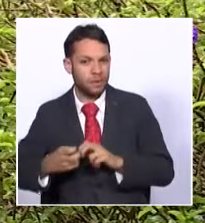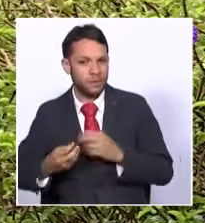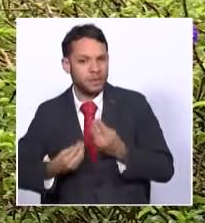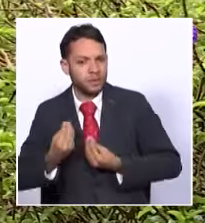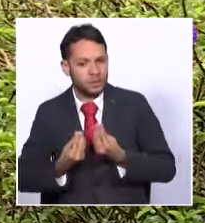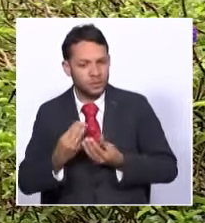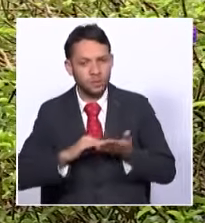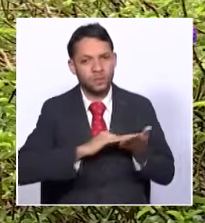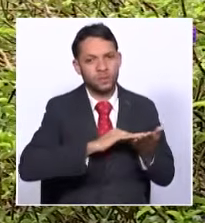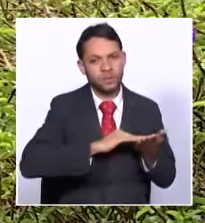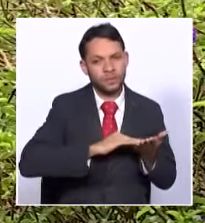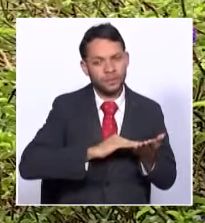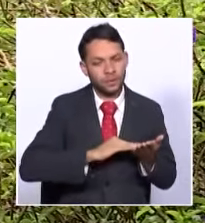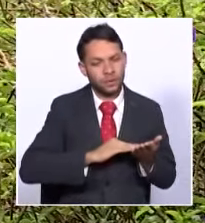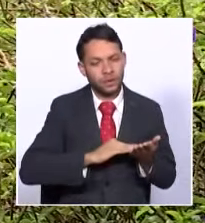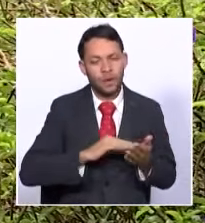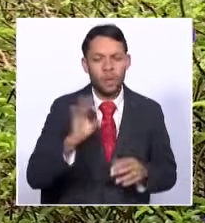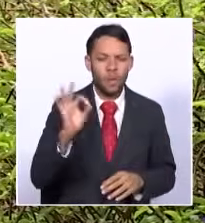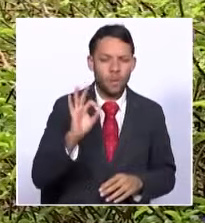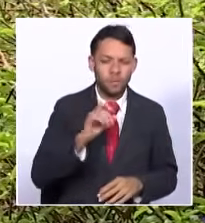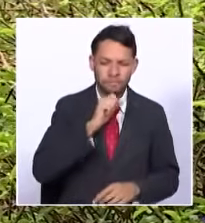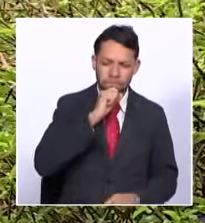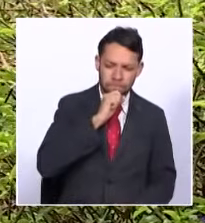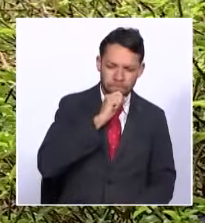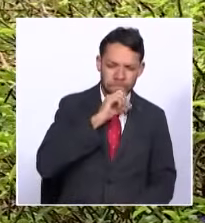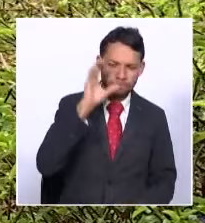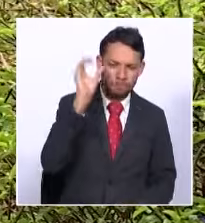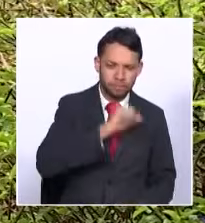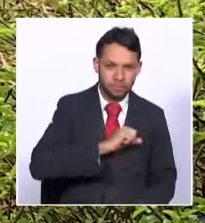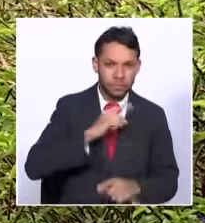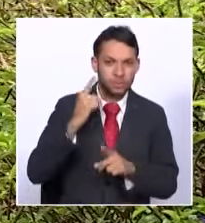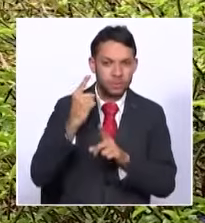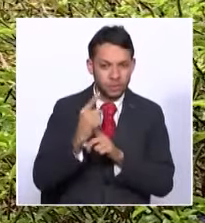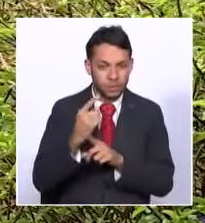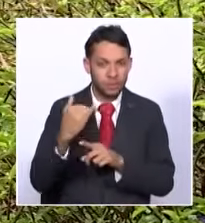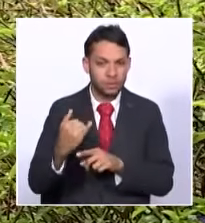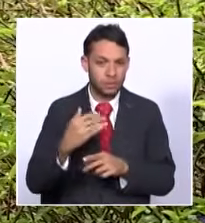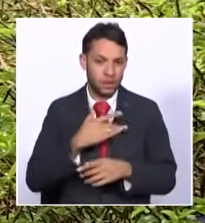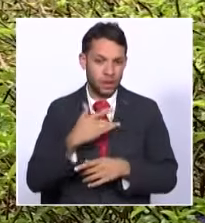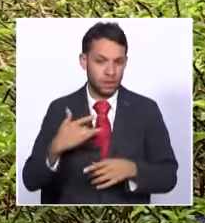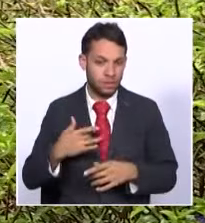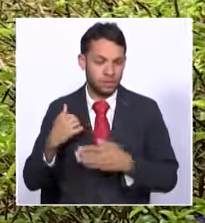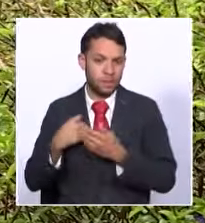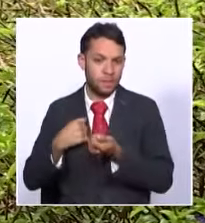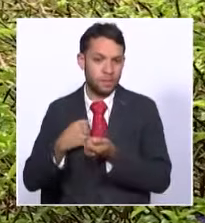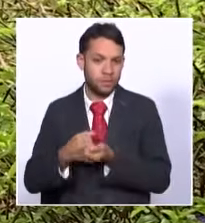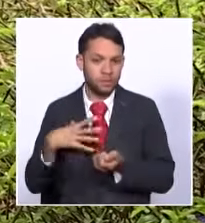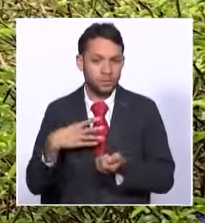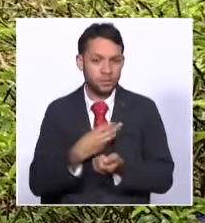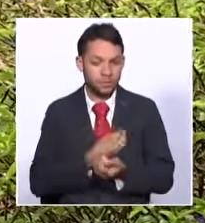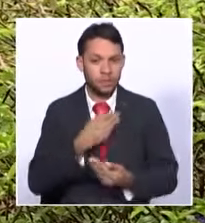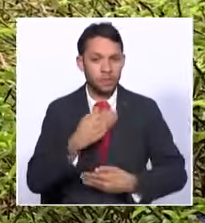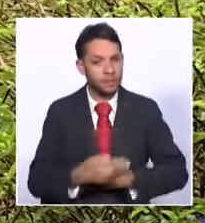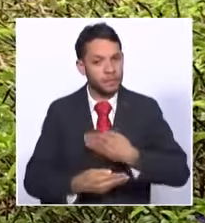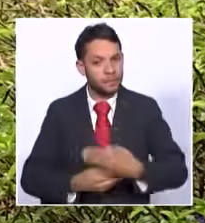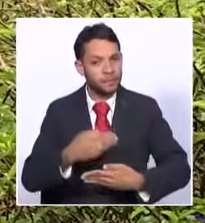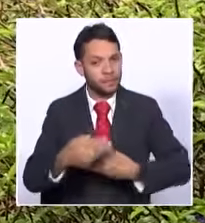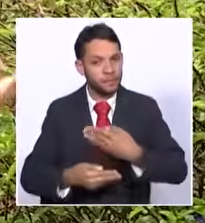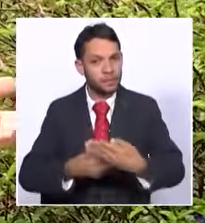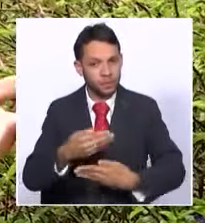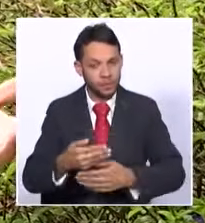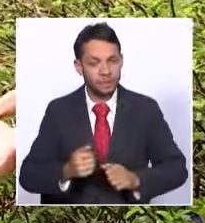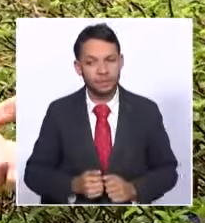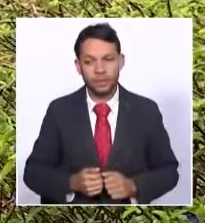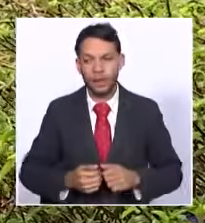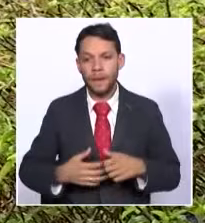determinado tenemos un diagnóstico. Y eso es lo que nosotros estamos haciendo. A raíz de todo